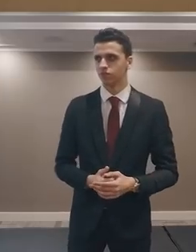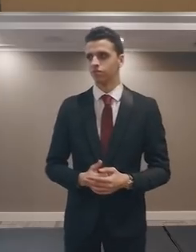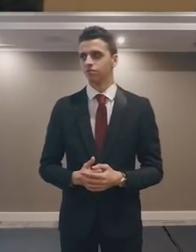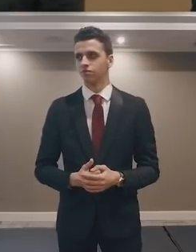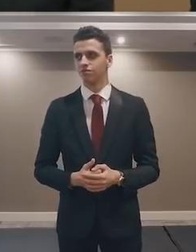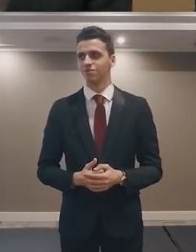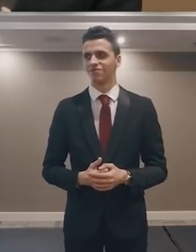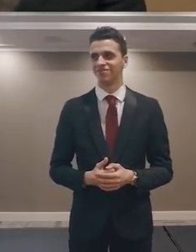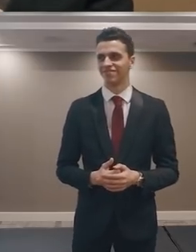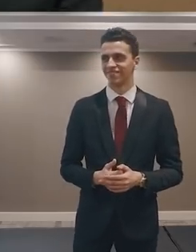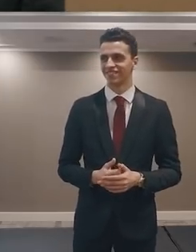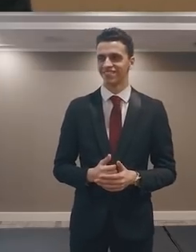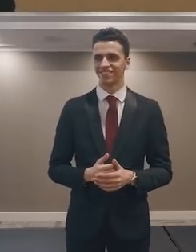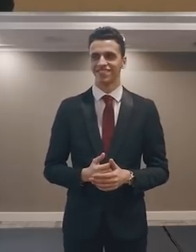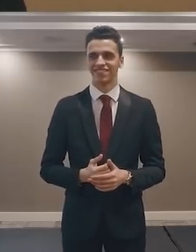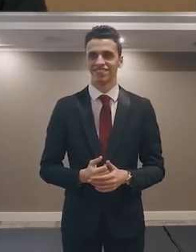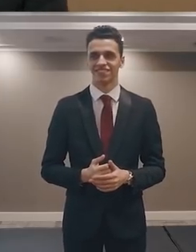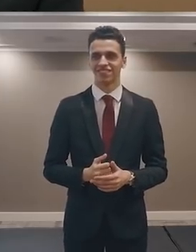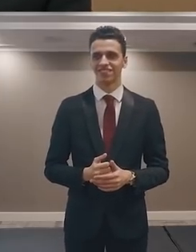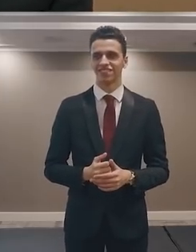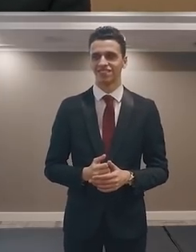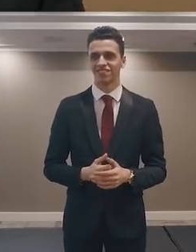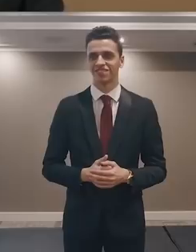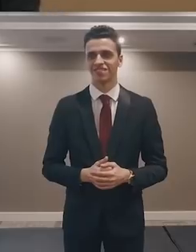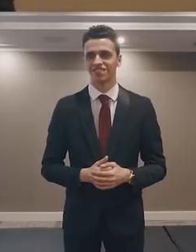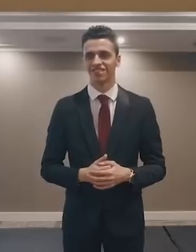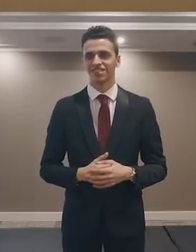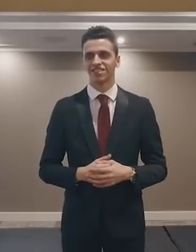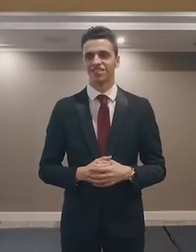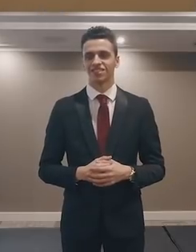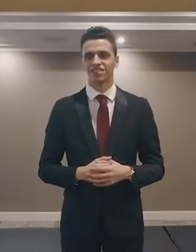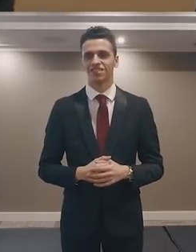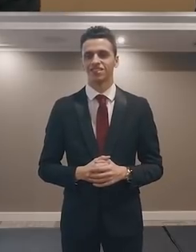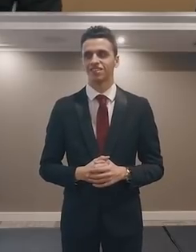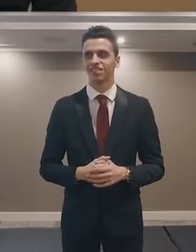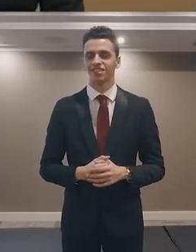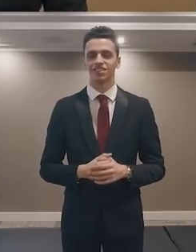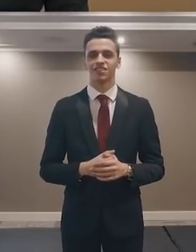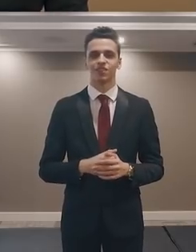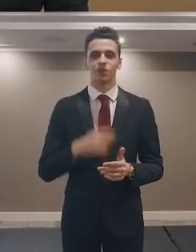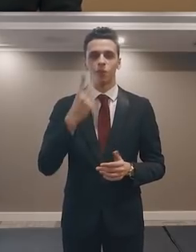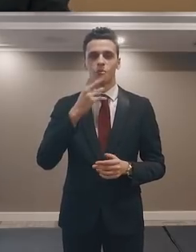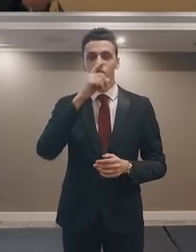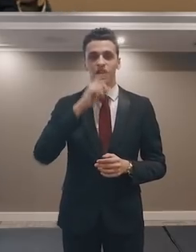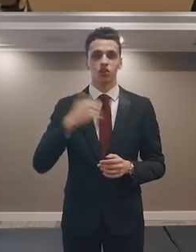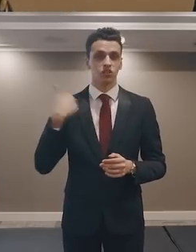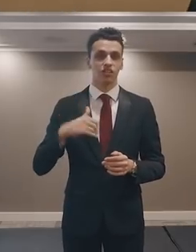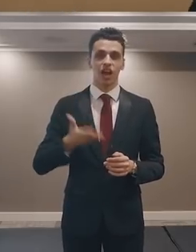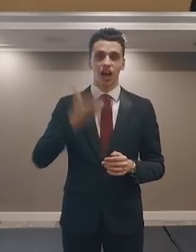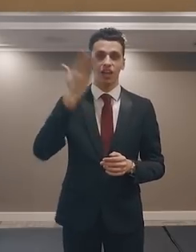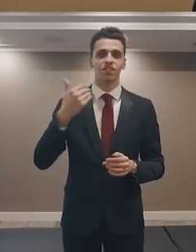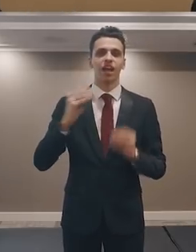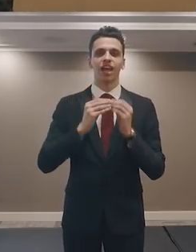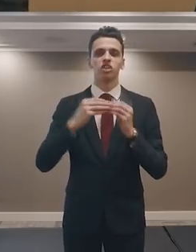entre la tarta que entre la tarde no está preparada le vale perdón las reales que tras dos años registrados he hecho seis